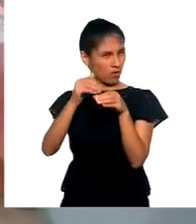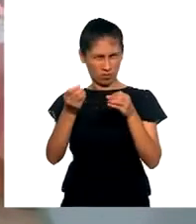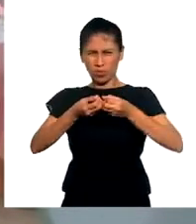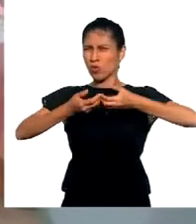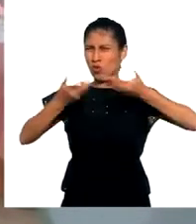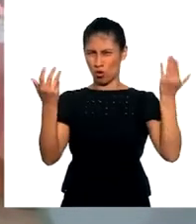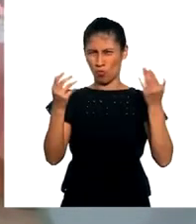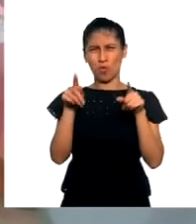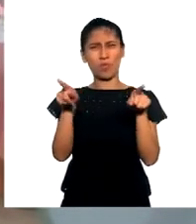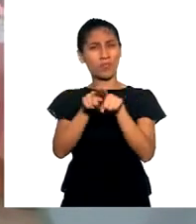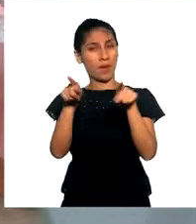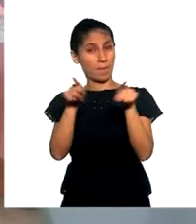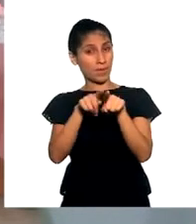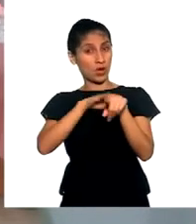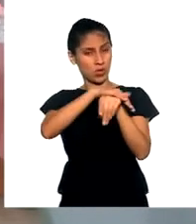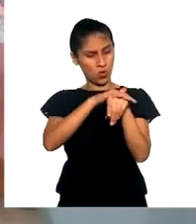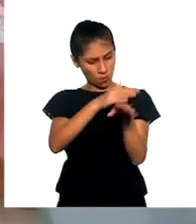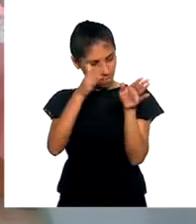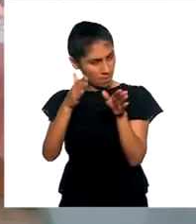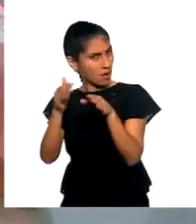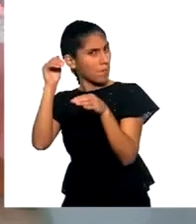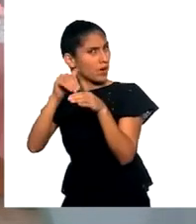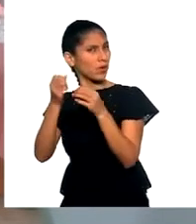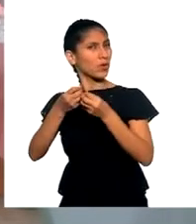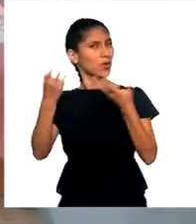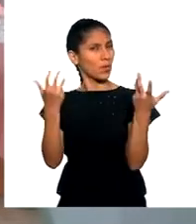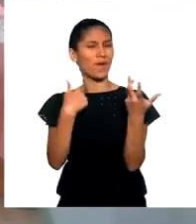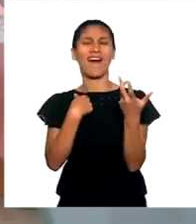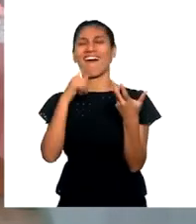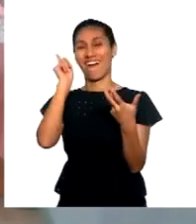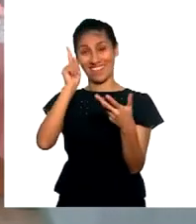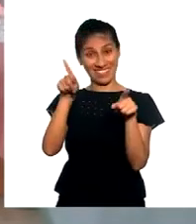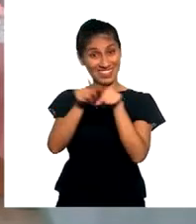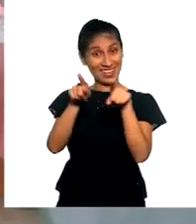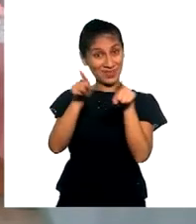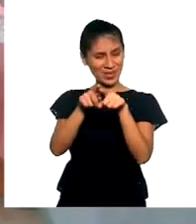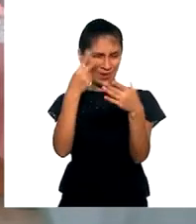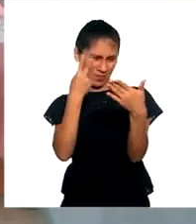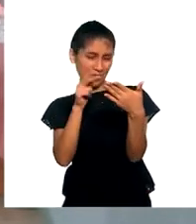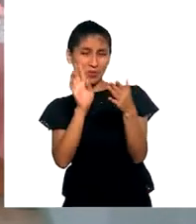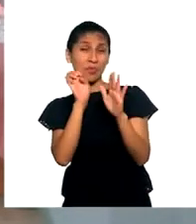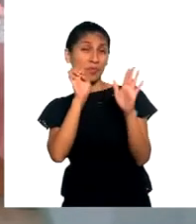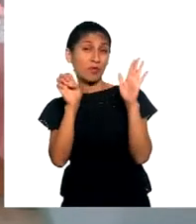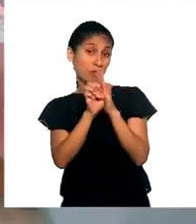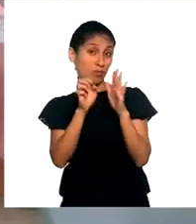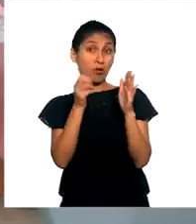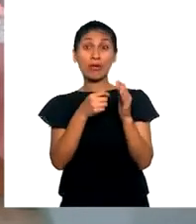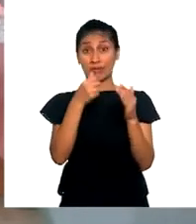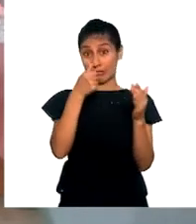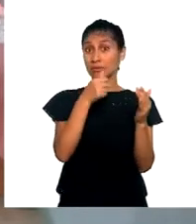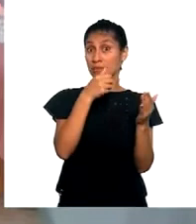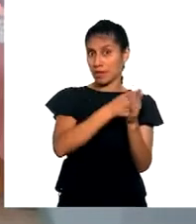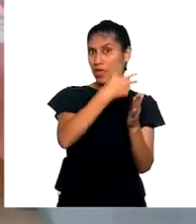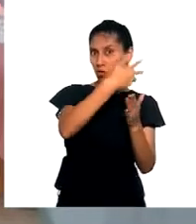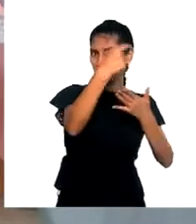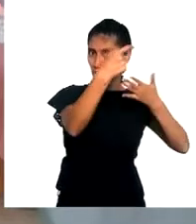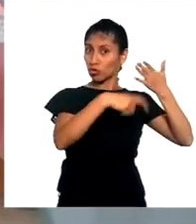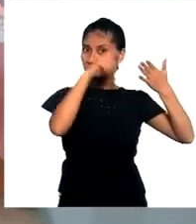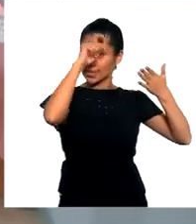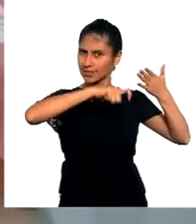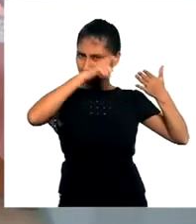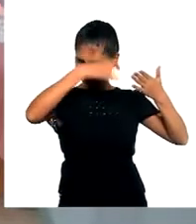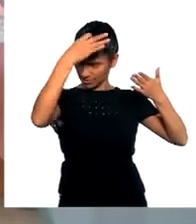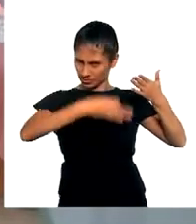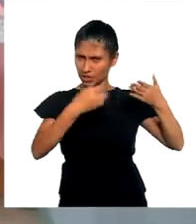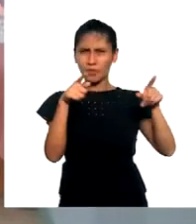funciona un plan para ahorrar además hemos identificado algunos conceptos como gastos fijos y variables creo que es